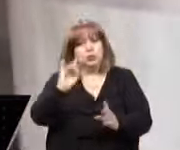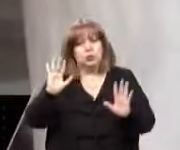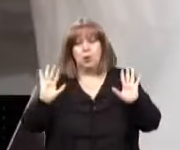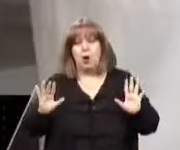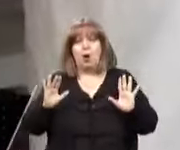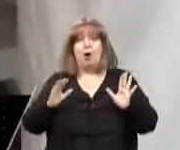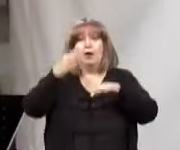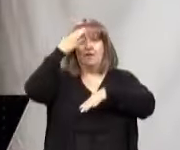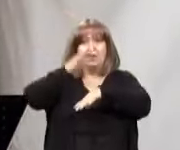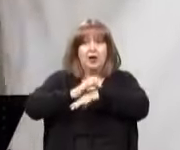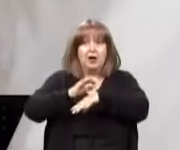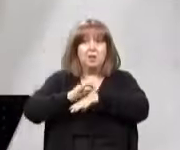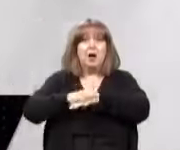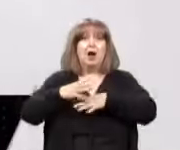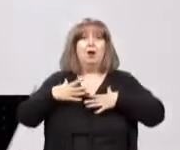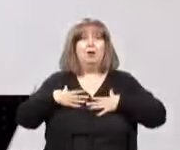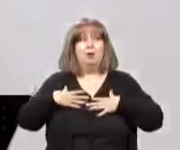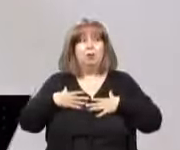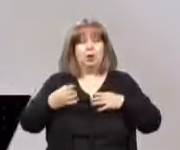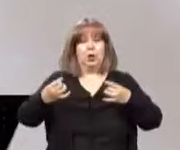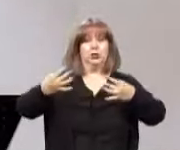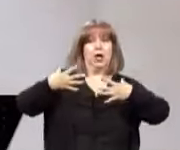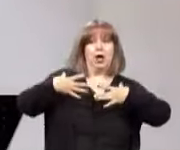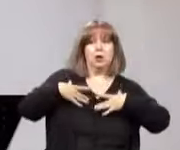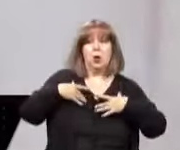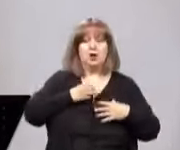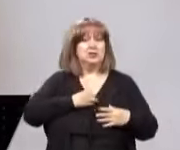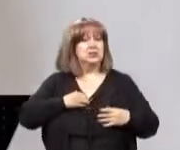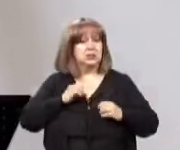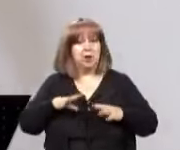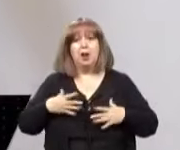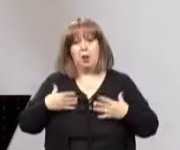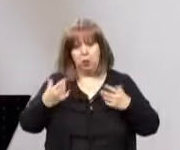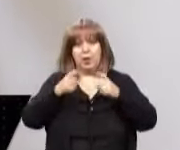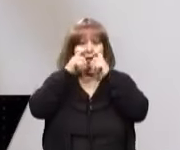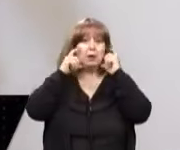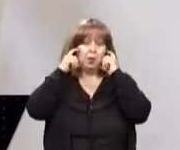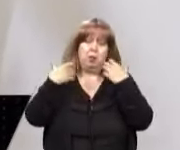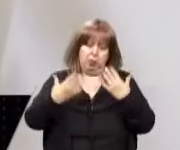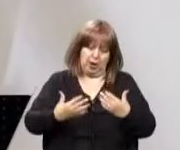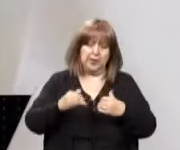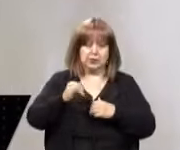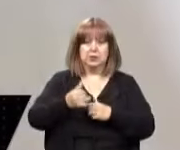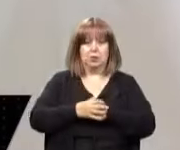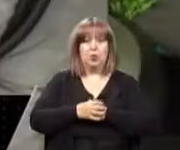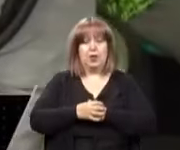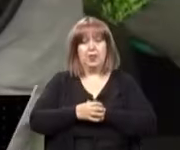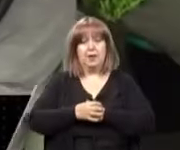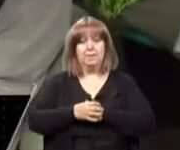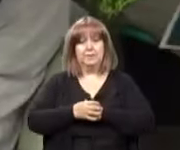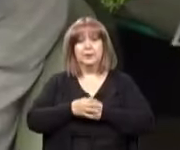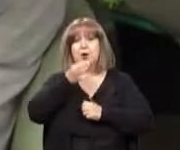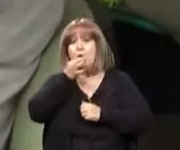riesgo o que tienen riesgo para la enfermedad deciden usarlos en espacios públicos, es recomendable.